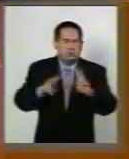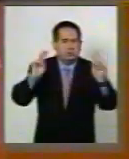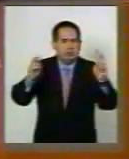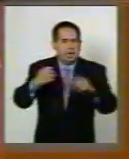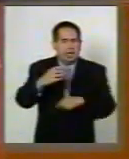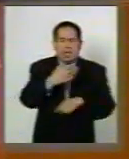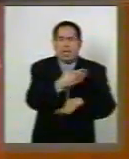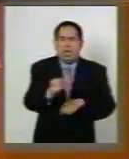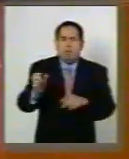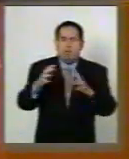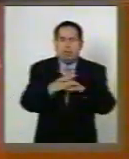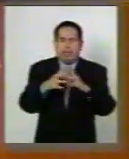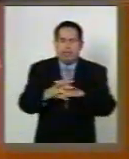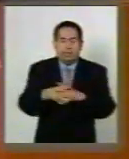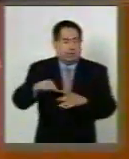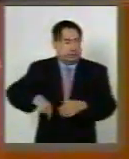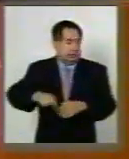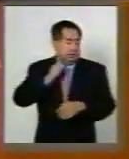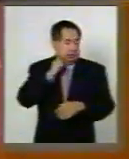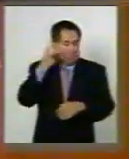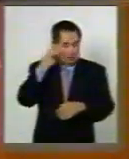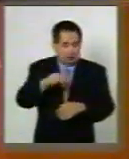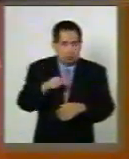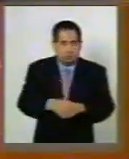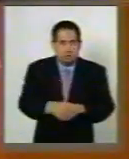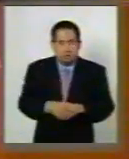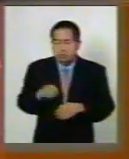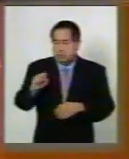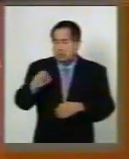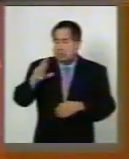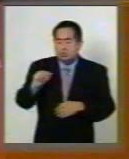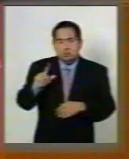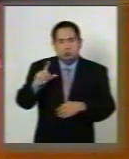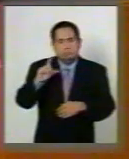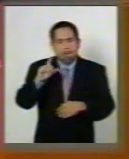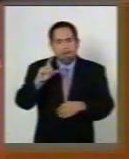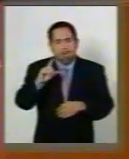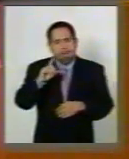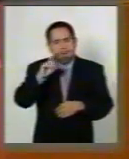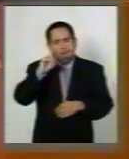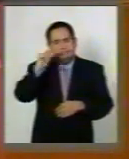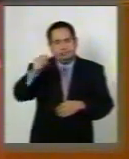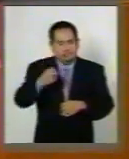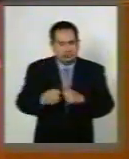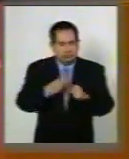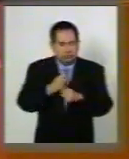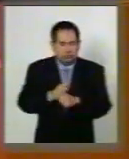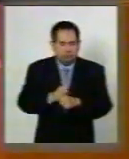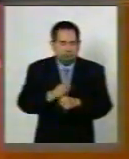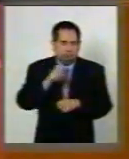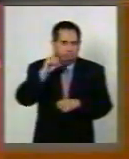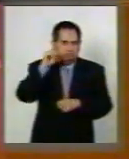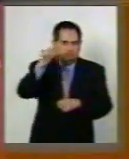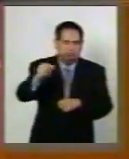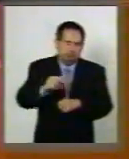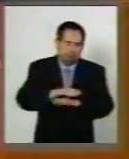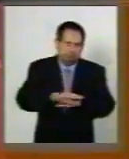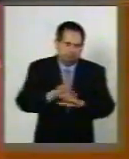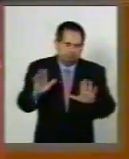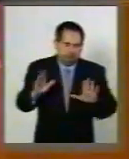Guerra, en el Senado mexicano. Sergio se nos fue este año, pero nos dejó